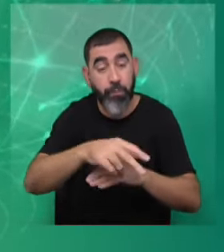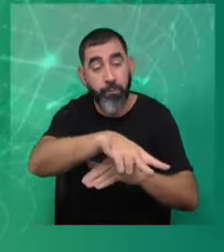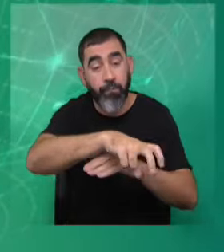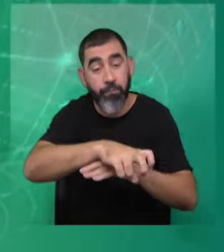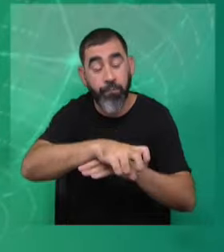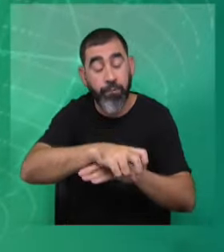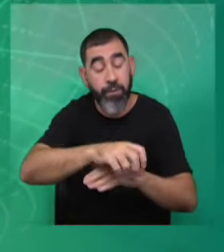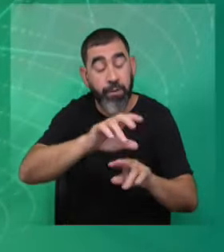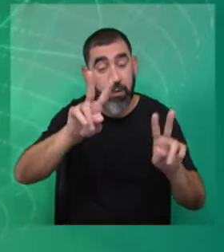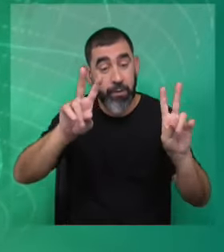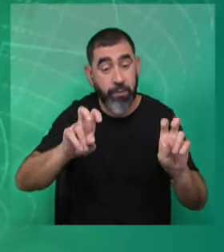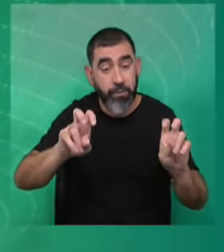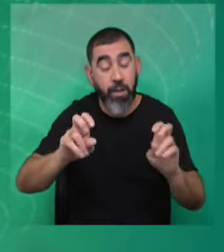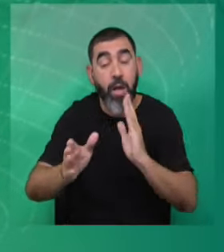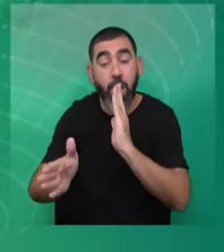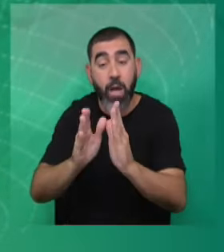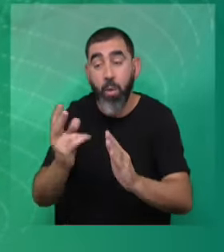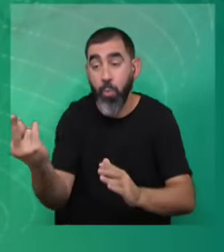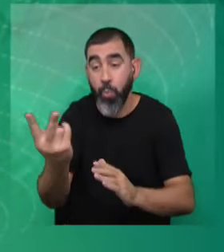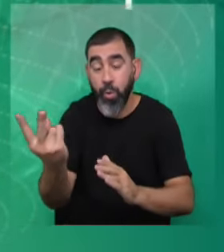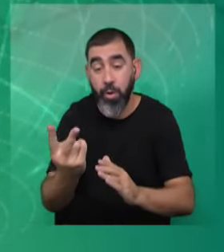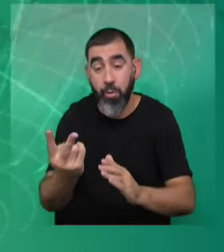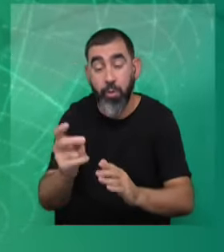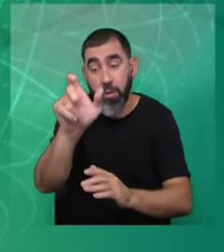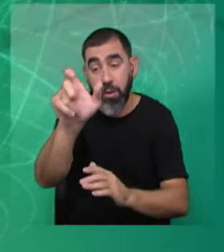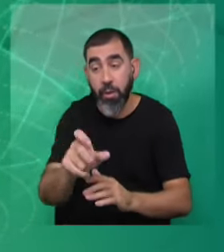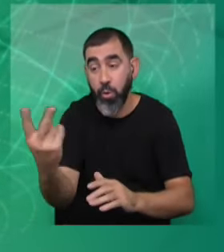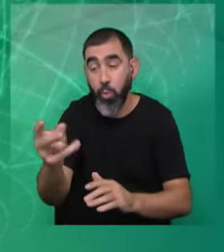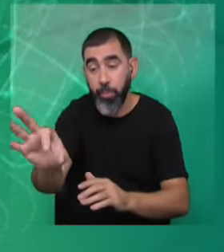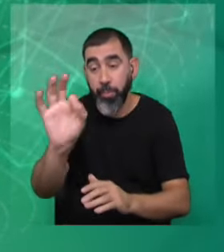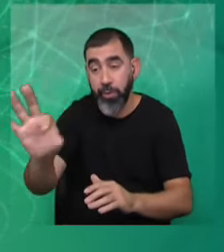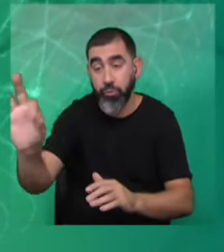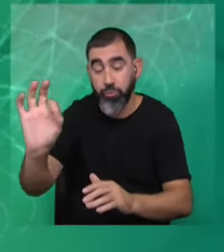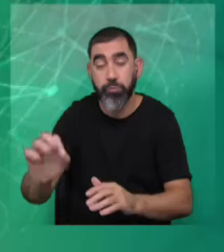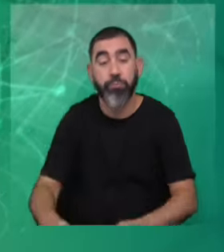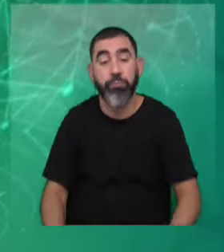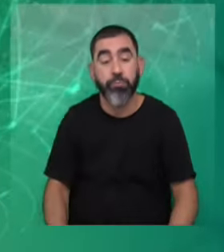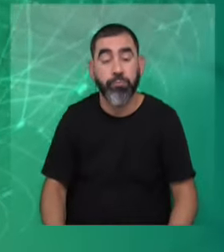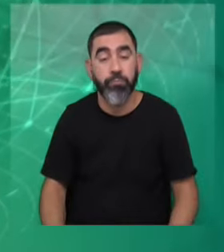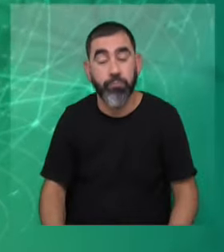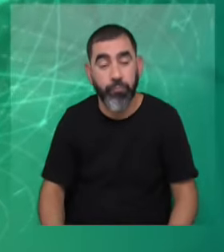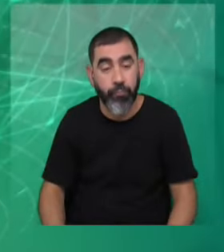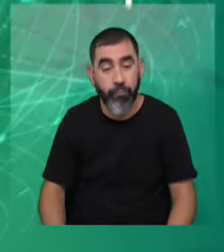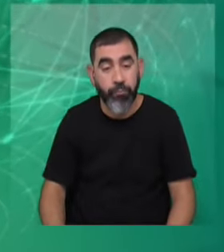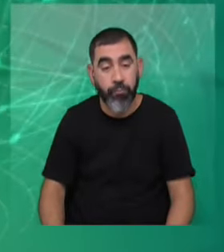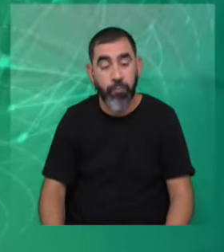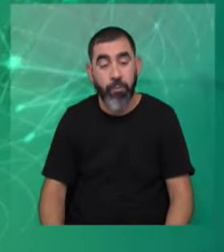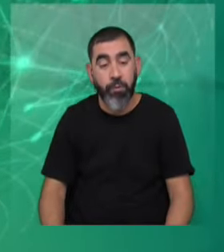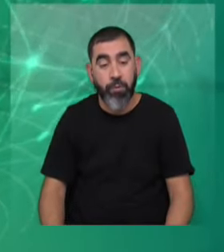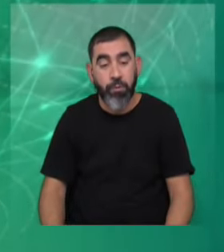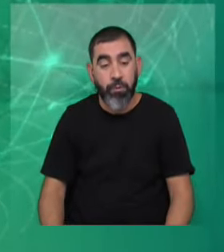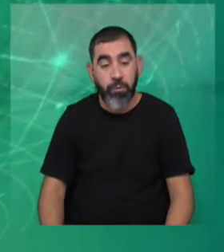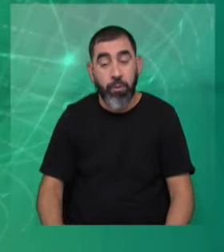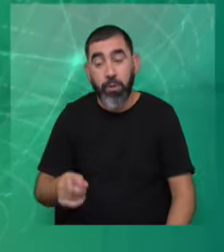de Corte, los abogados son las personas que están designados por formulario en la causa.